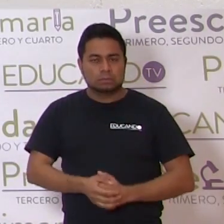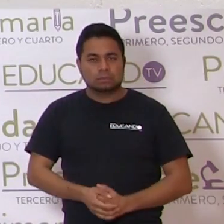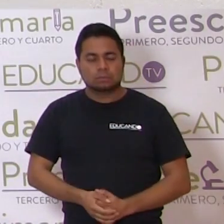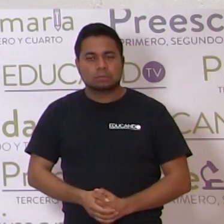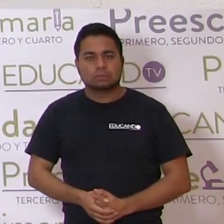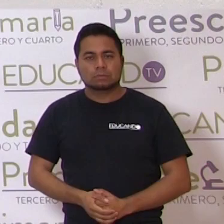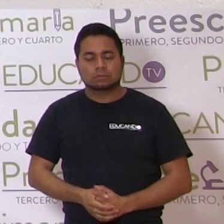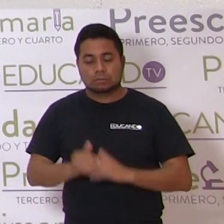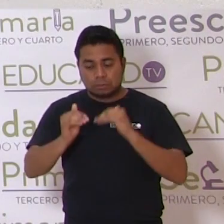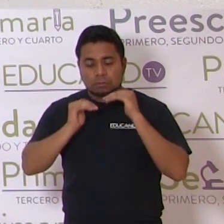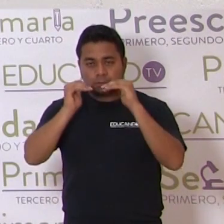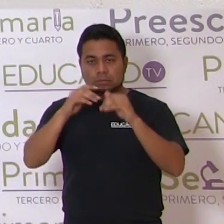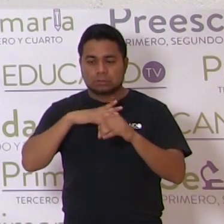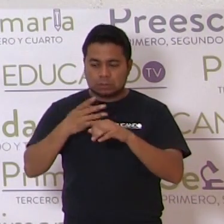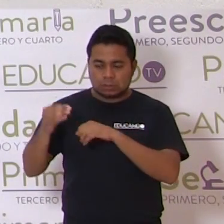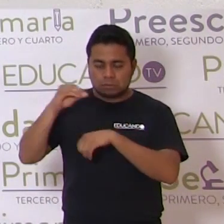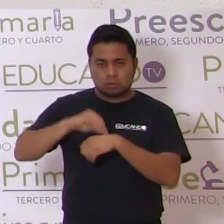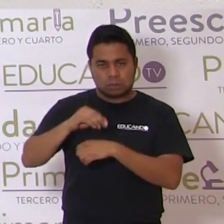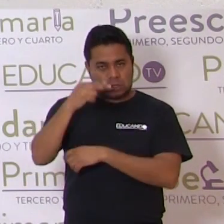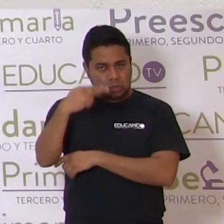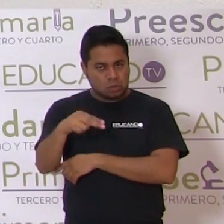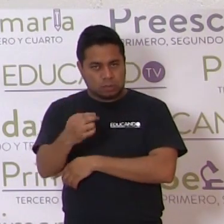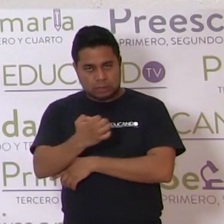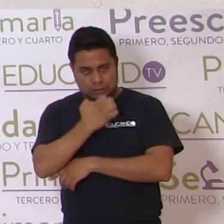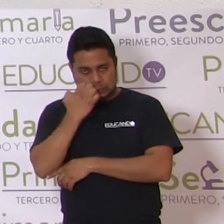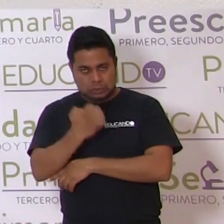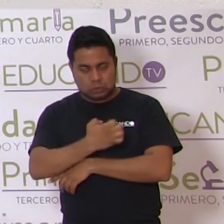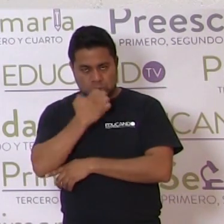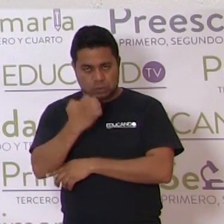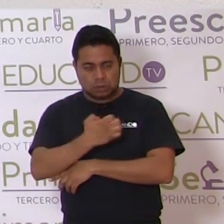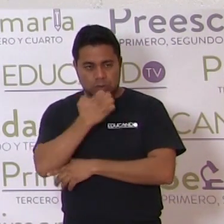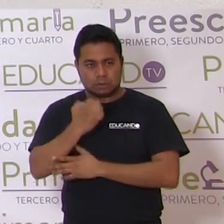hasta arriba está el nombre de la institución,